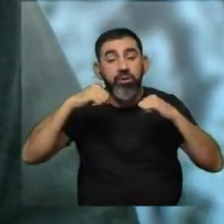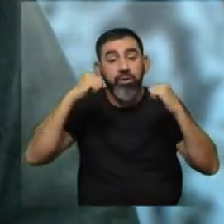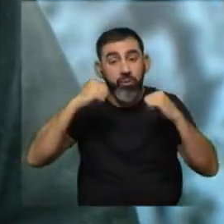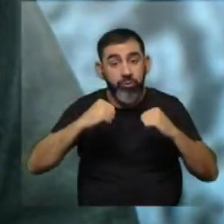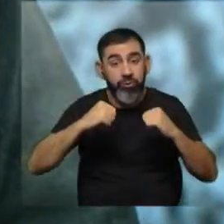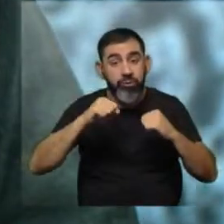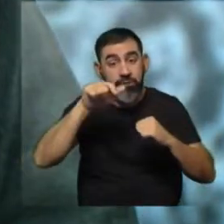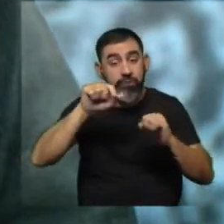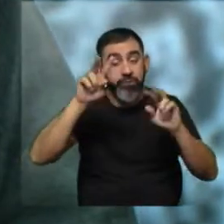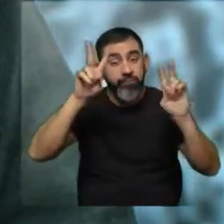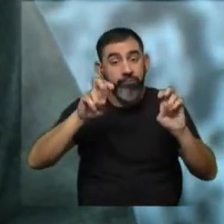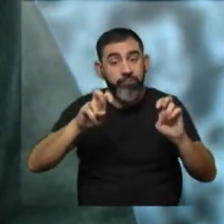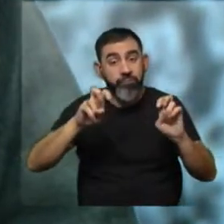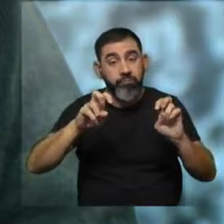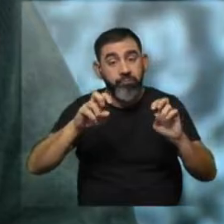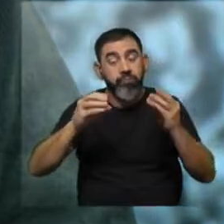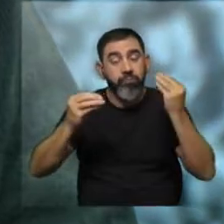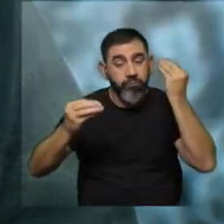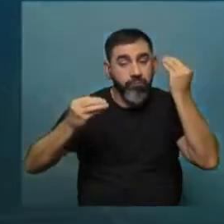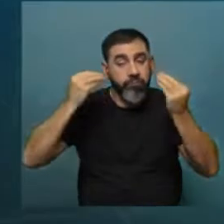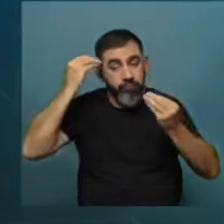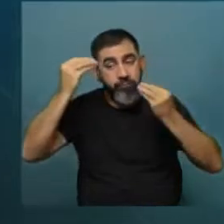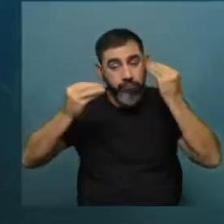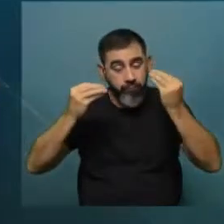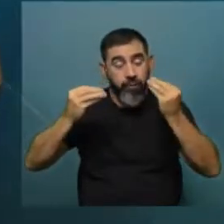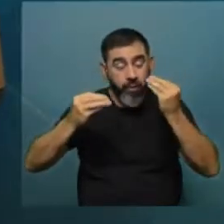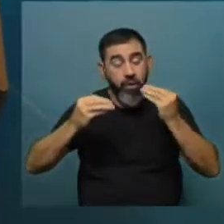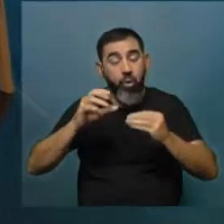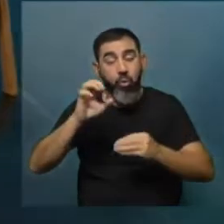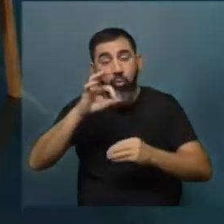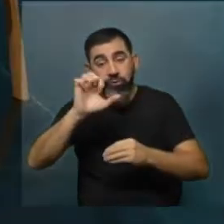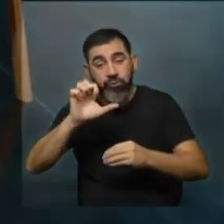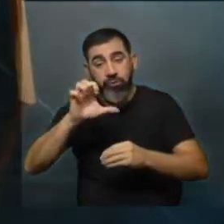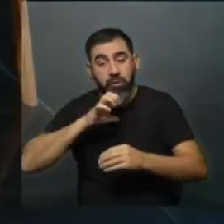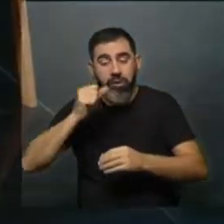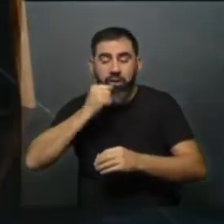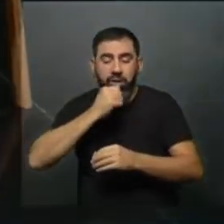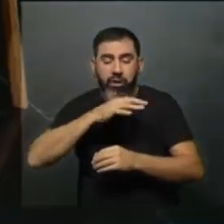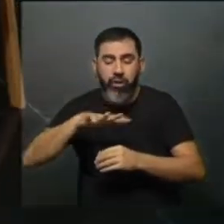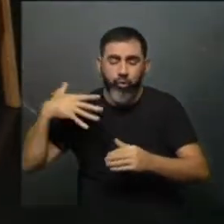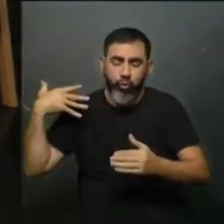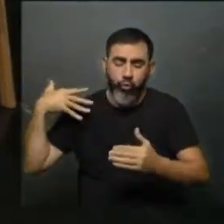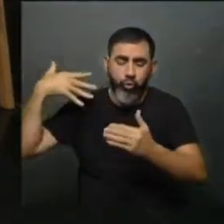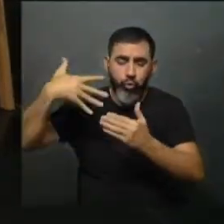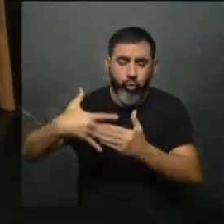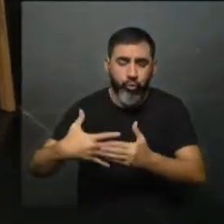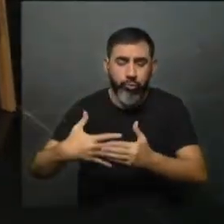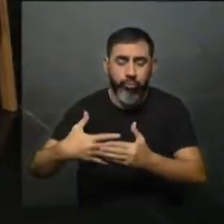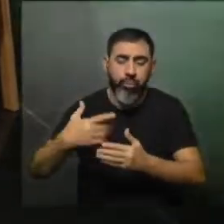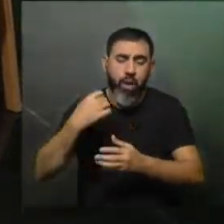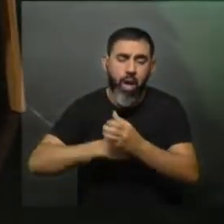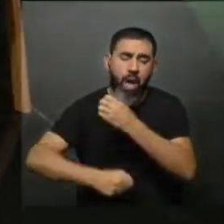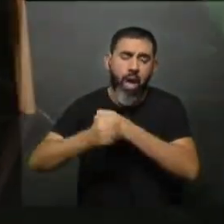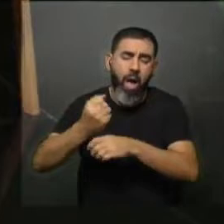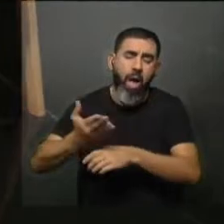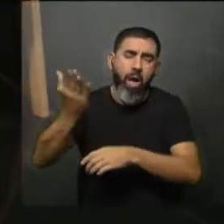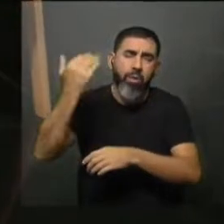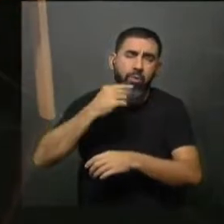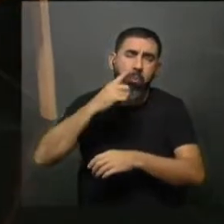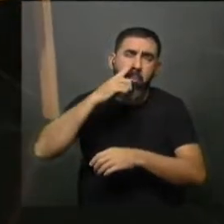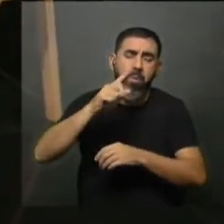tema que ha desvelado a muchas generaciones de OCE a lo largo de toda la historia. Si nos vamos algunos años para atrás, en el